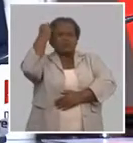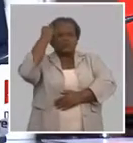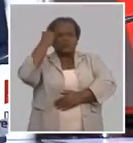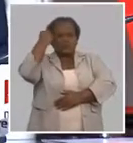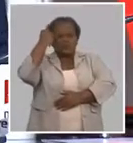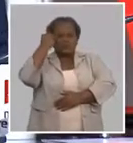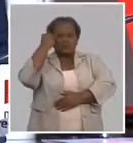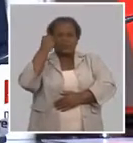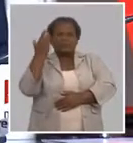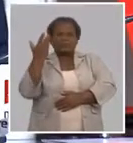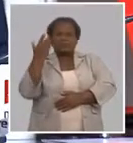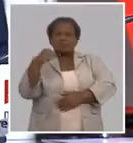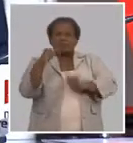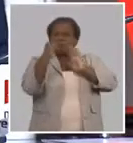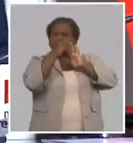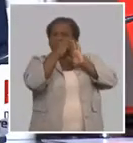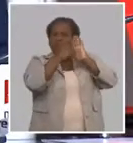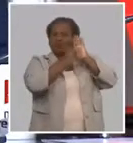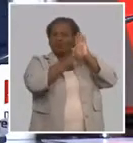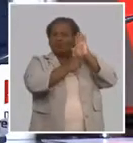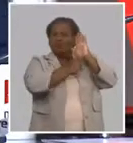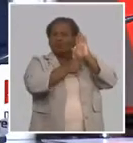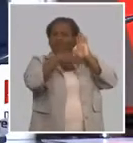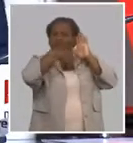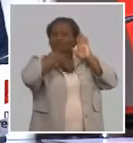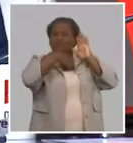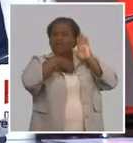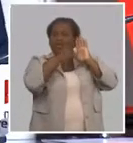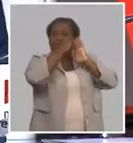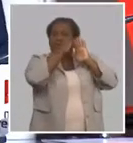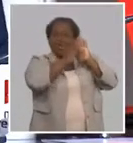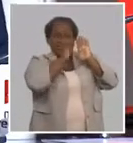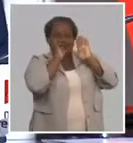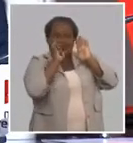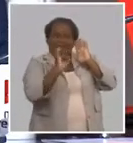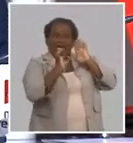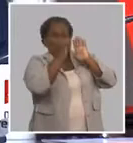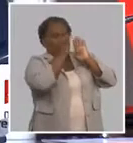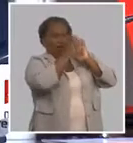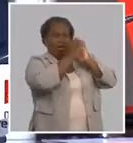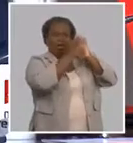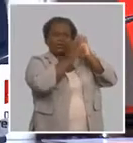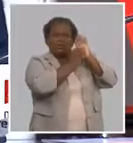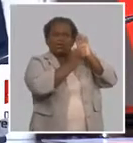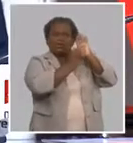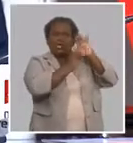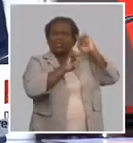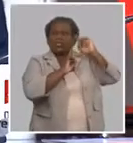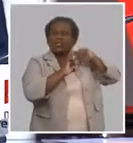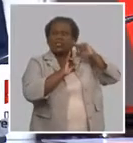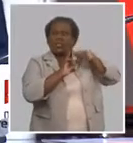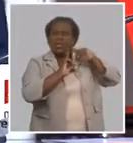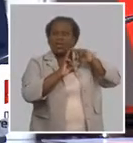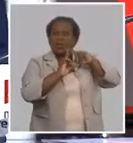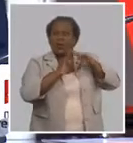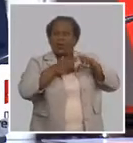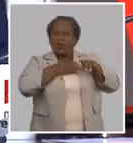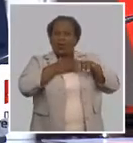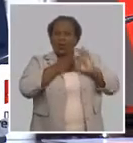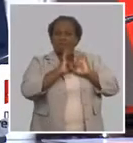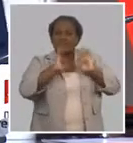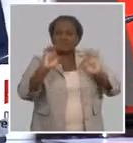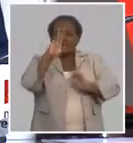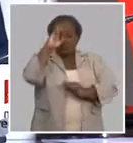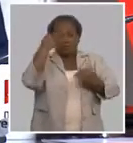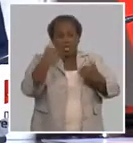porque era un protocolo que llevaba muchos detalles incluso hasta técnicos de la propia especialidad